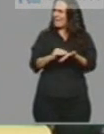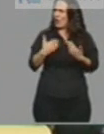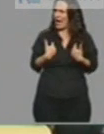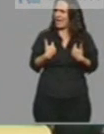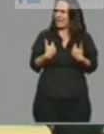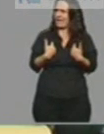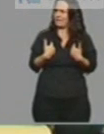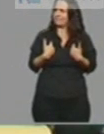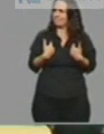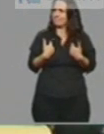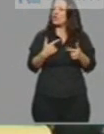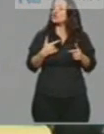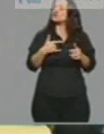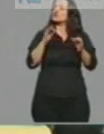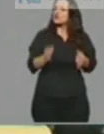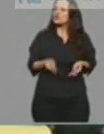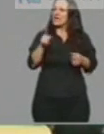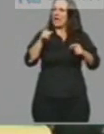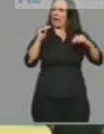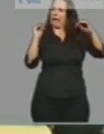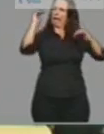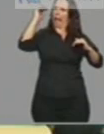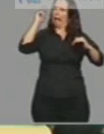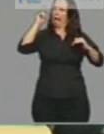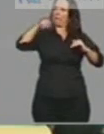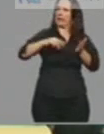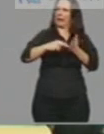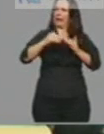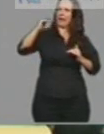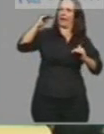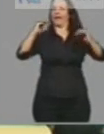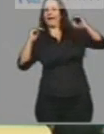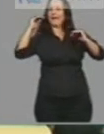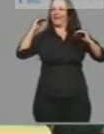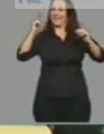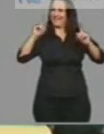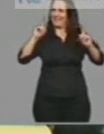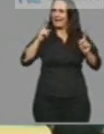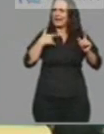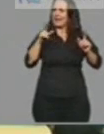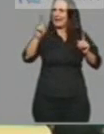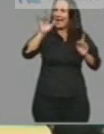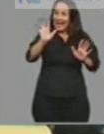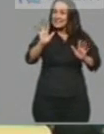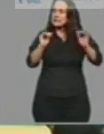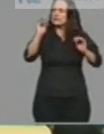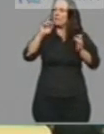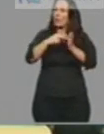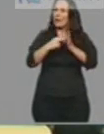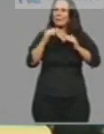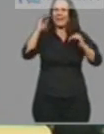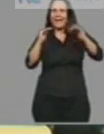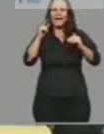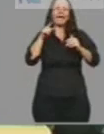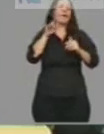esto afecta decididamente la igualdad entre las partes, sé que afecta la equidad, sé que afecta la